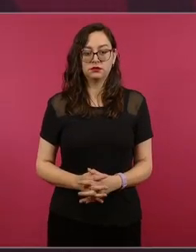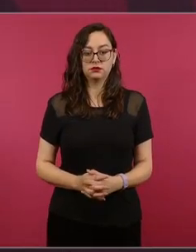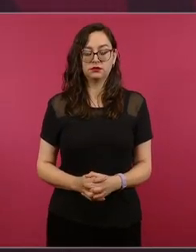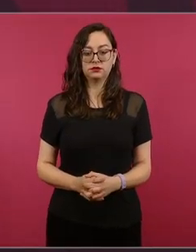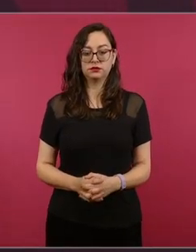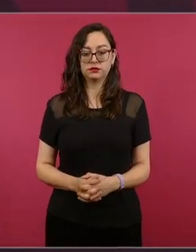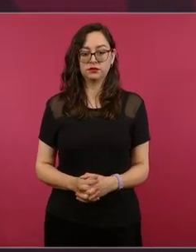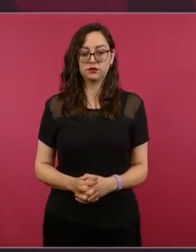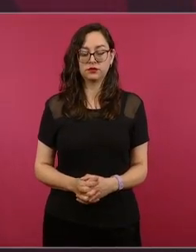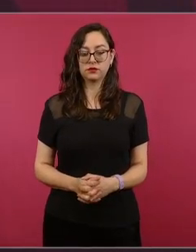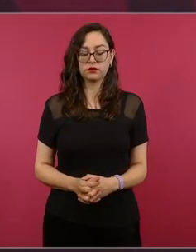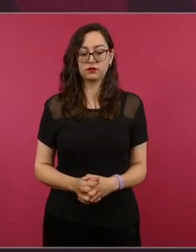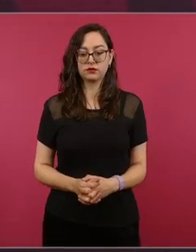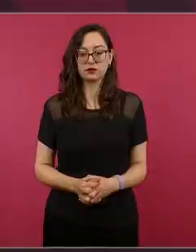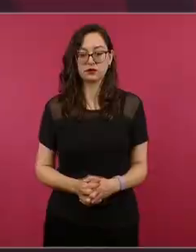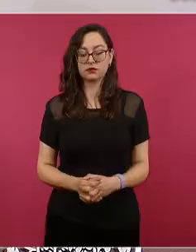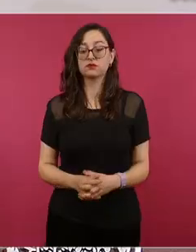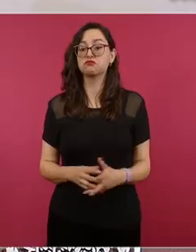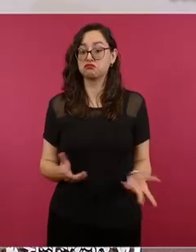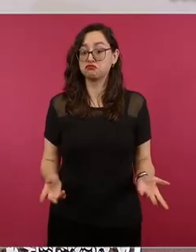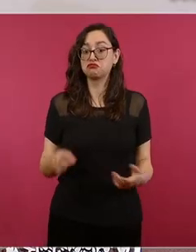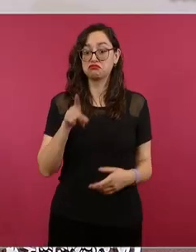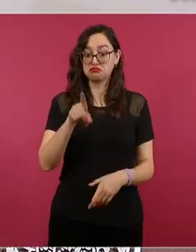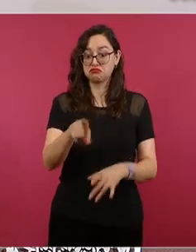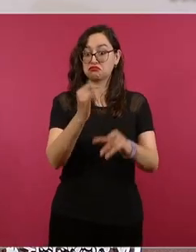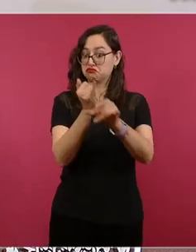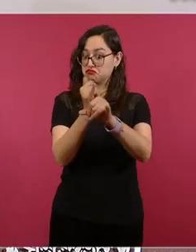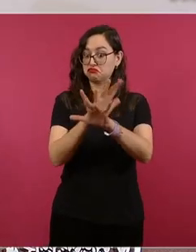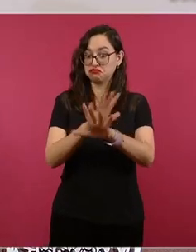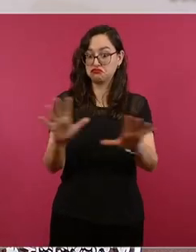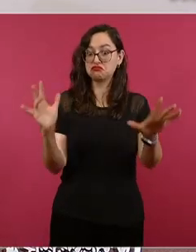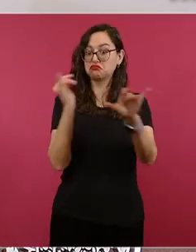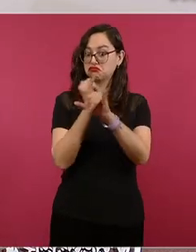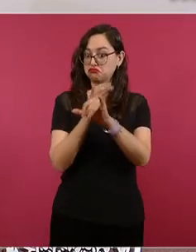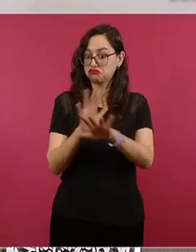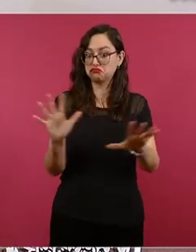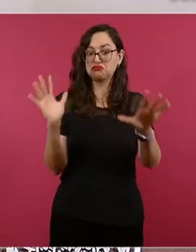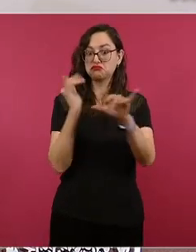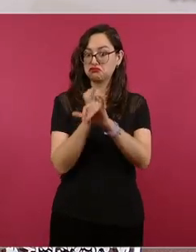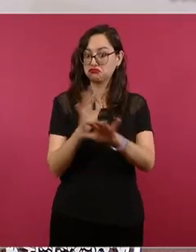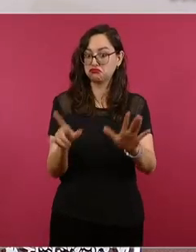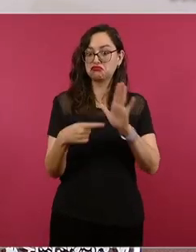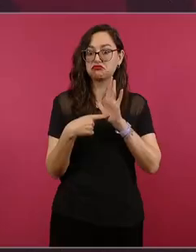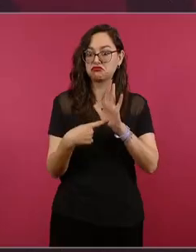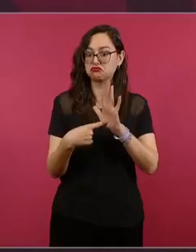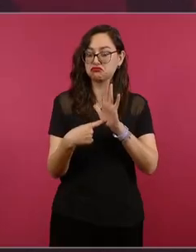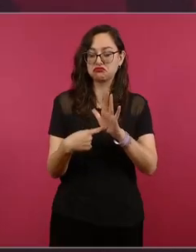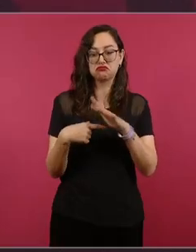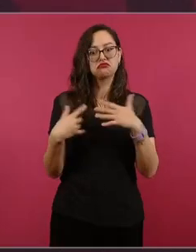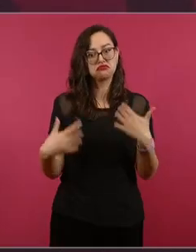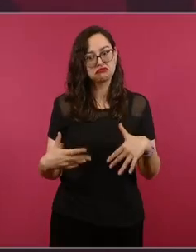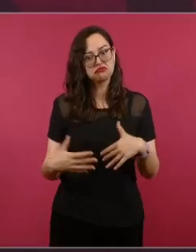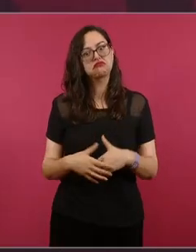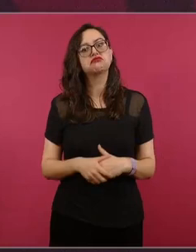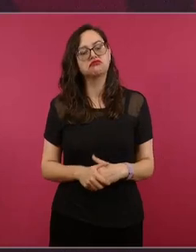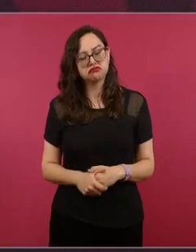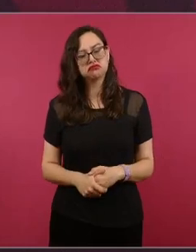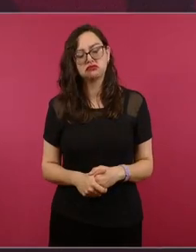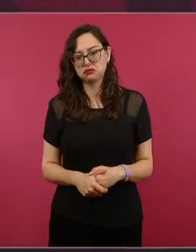estás dando bastante información, lo que procede es que venga